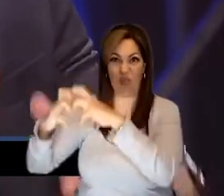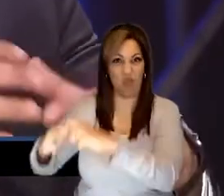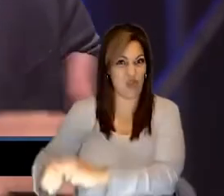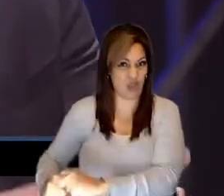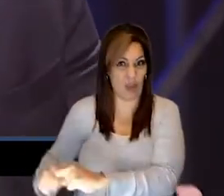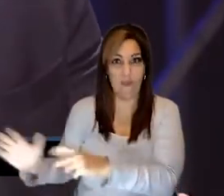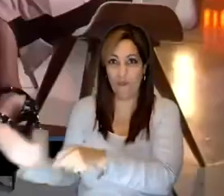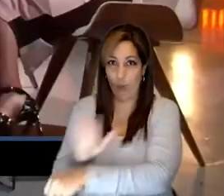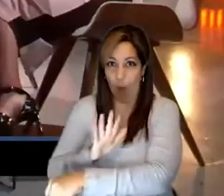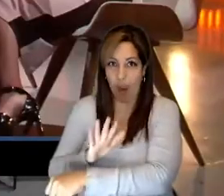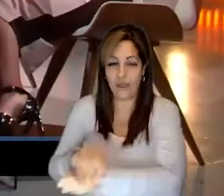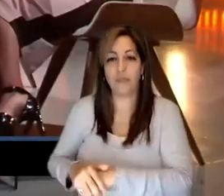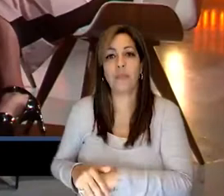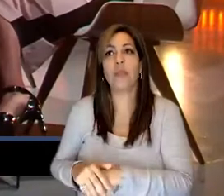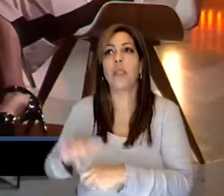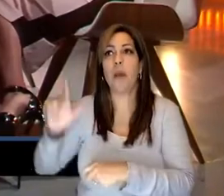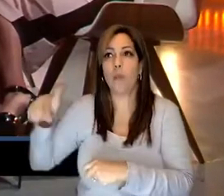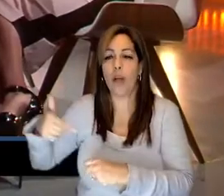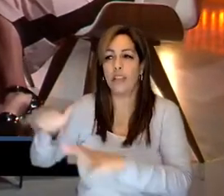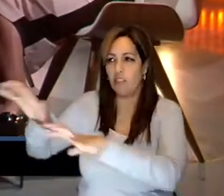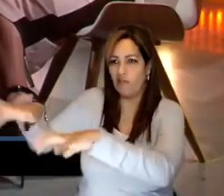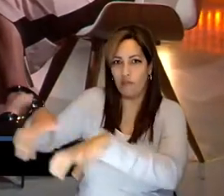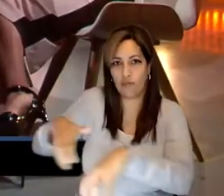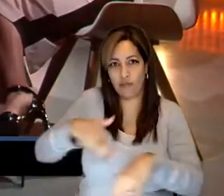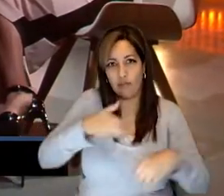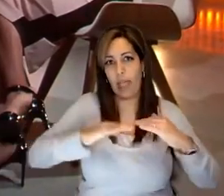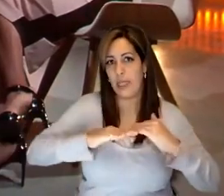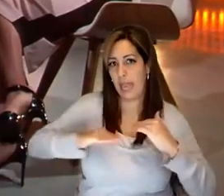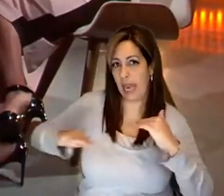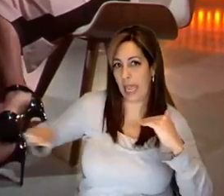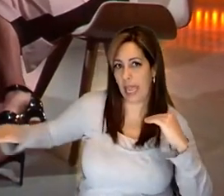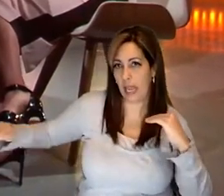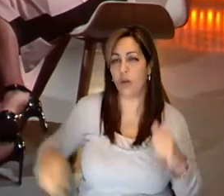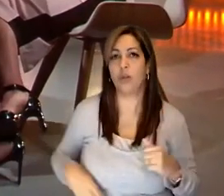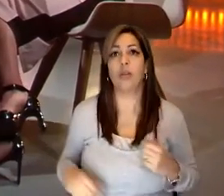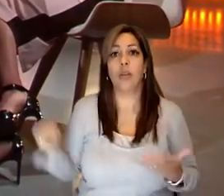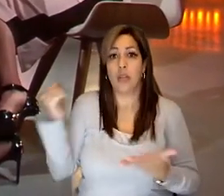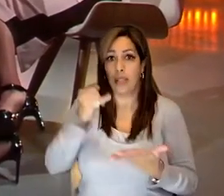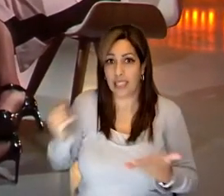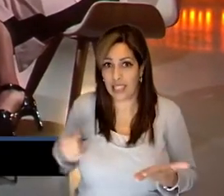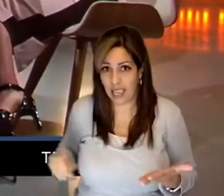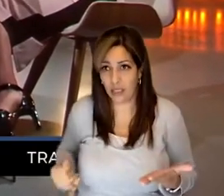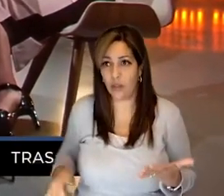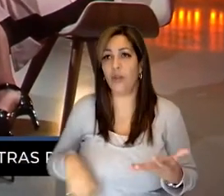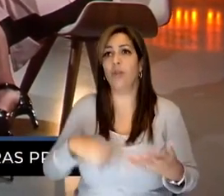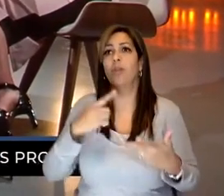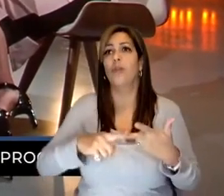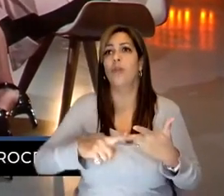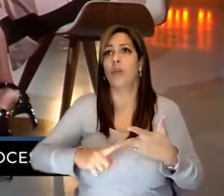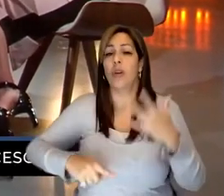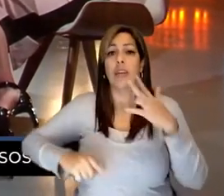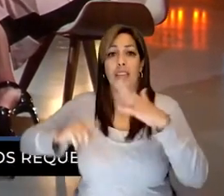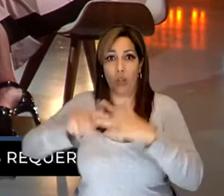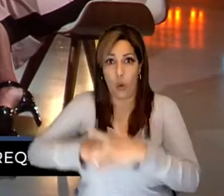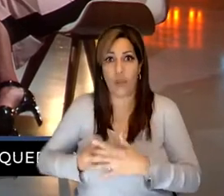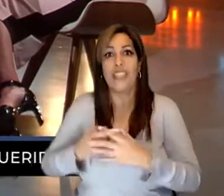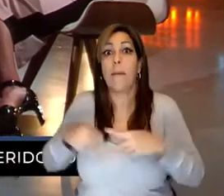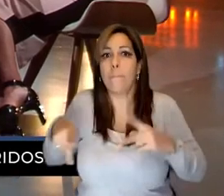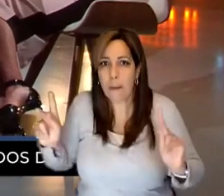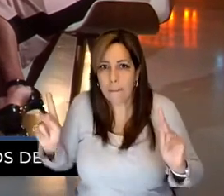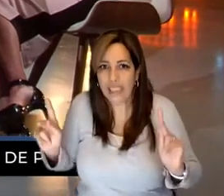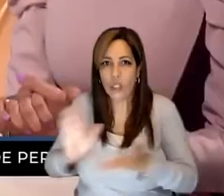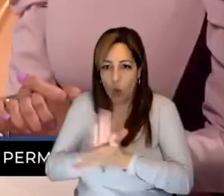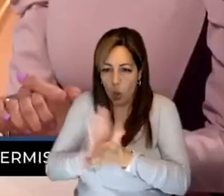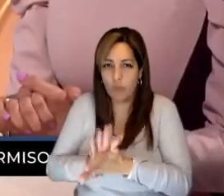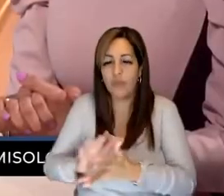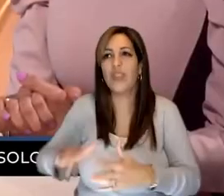hospital. Después se prepara el terreno, okay. Vienen los diseños y el proceso de permisología y se va con la construcción, el centro de diálisis, que va a tener